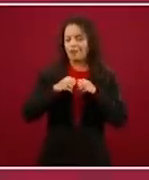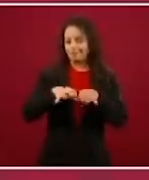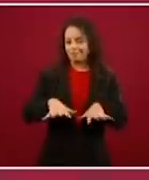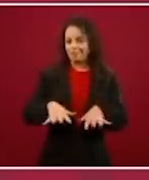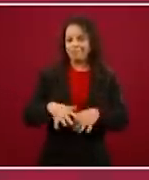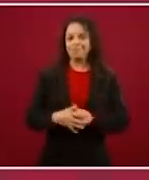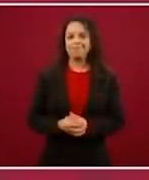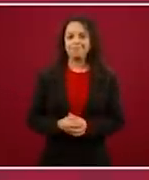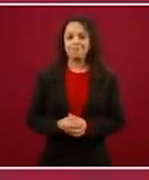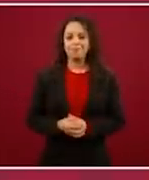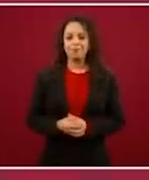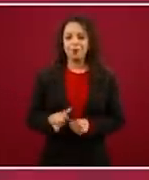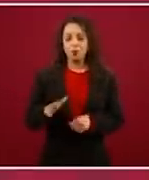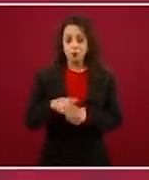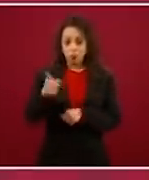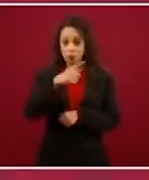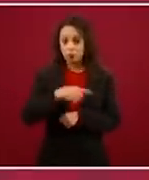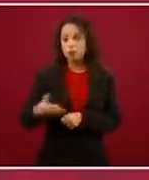solicitaron